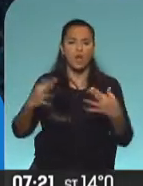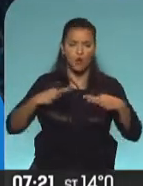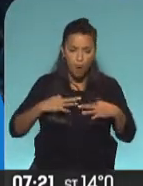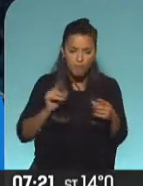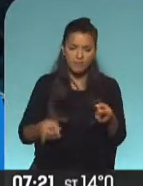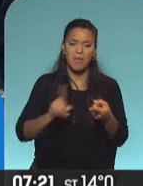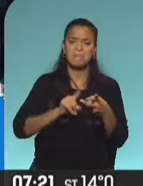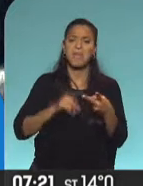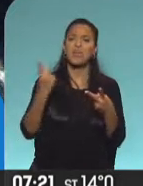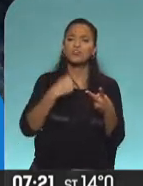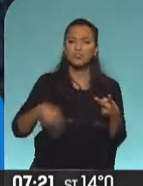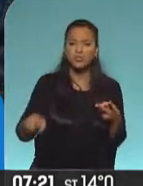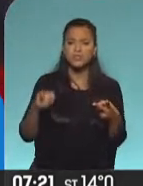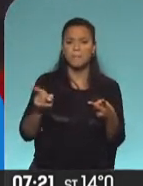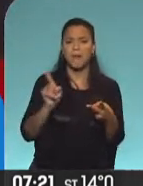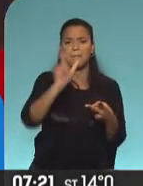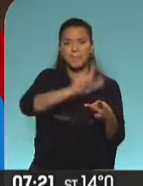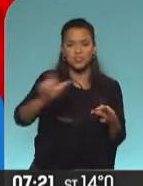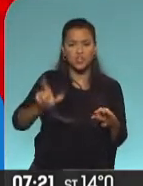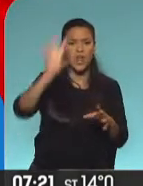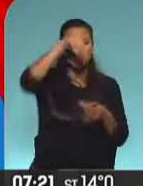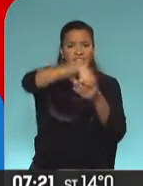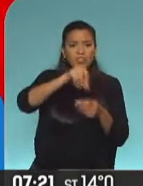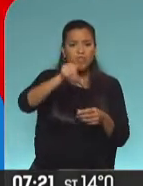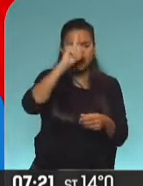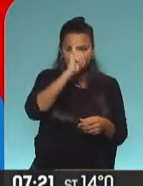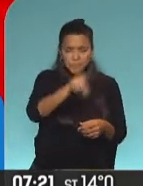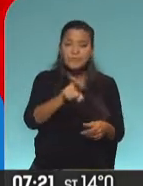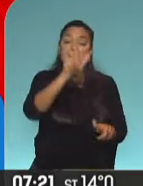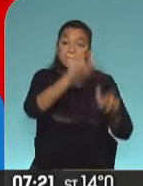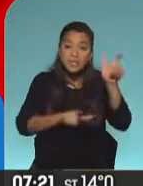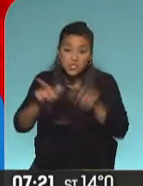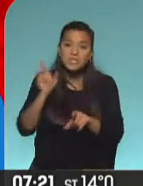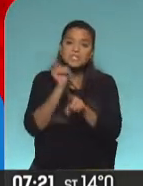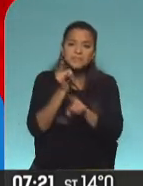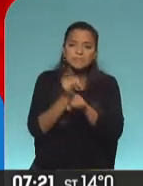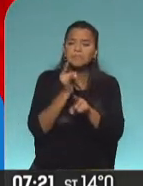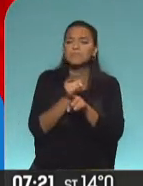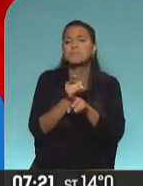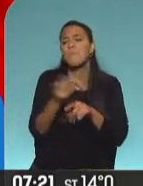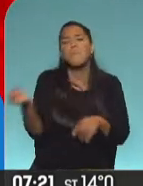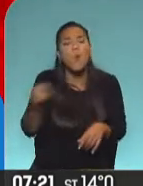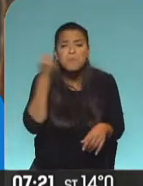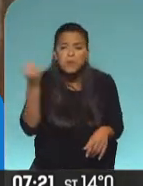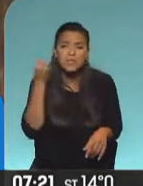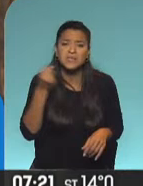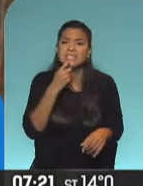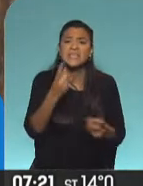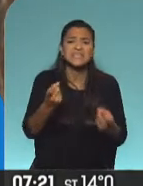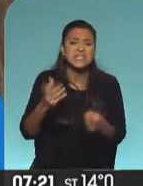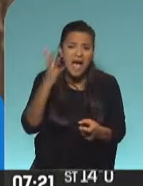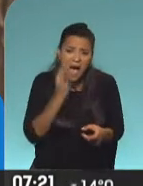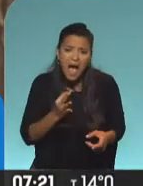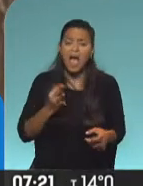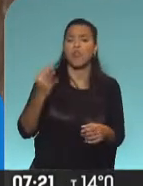algunos hicieron cosas para los internos y el oyente siempre en la radio es una pieza fundamental es cuando se necesita algo